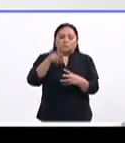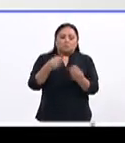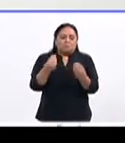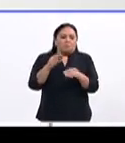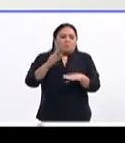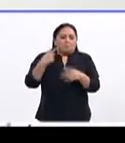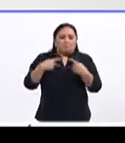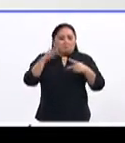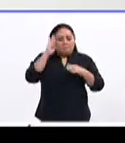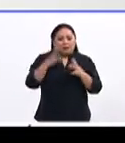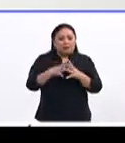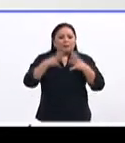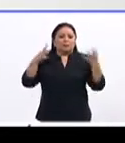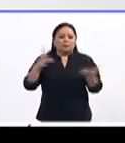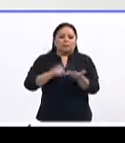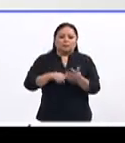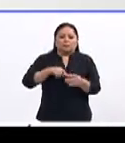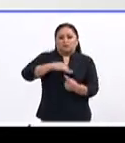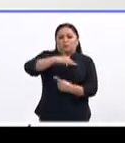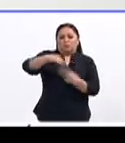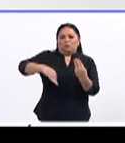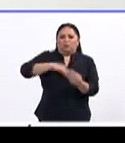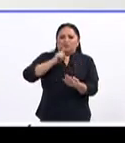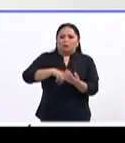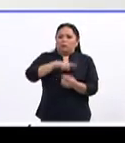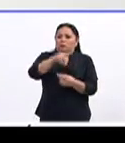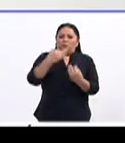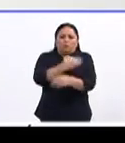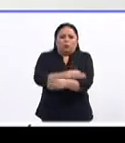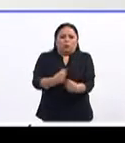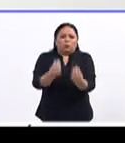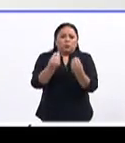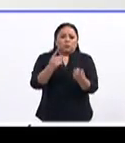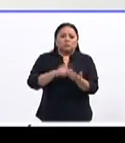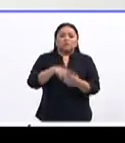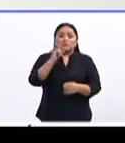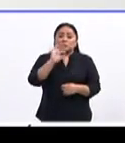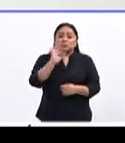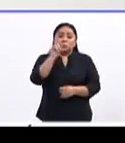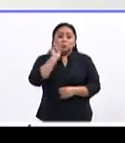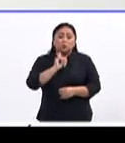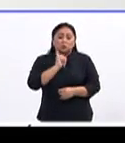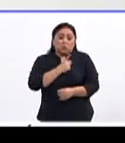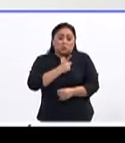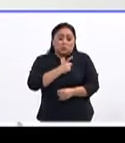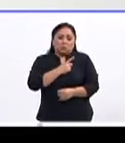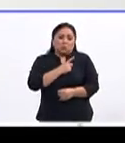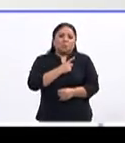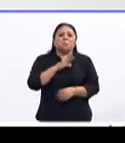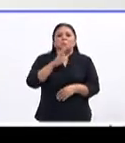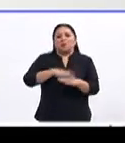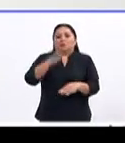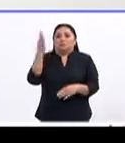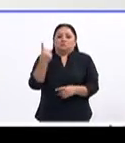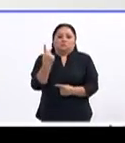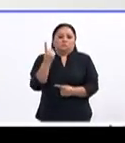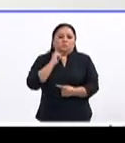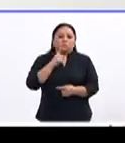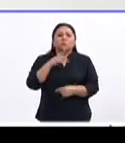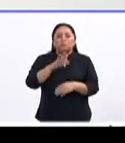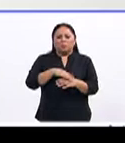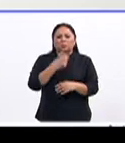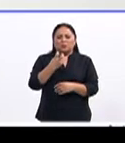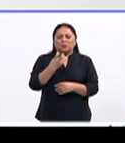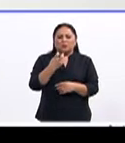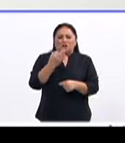más vulnerable a toda la familia, y si es una mujer sola, pues más, ¿no? Claro. Entonces,